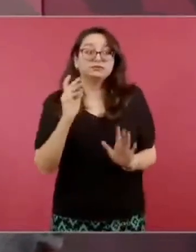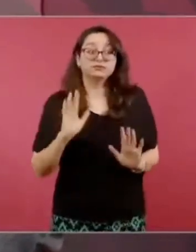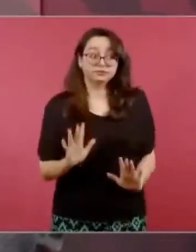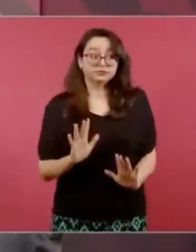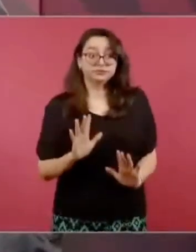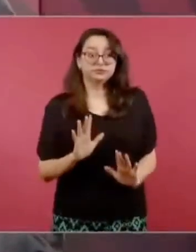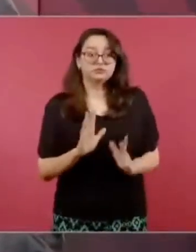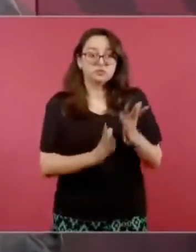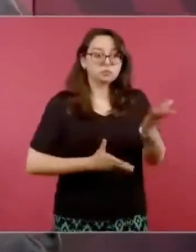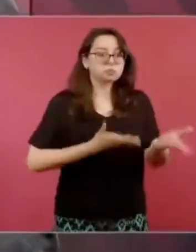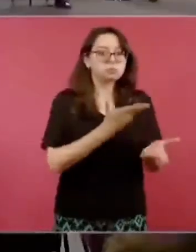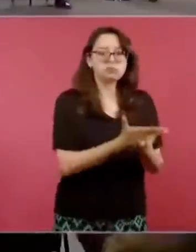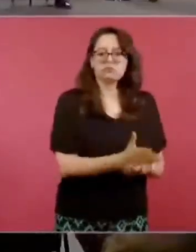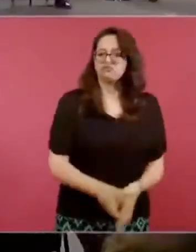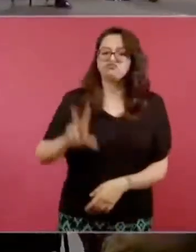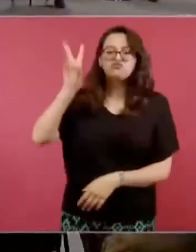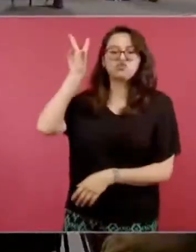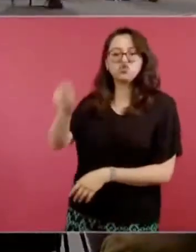No quería pagar nada.